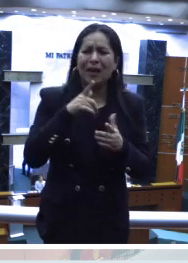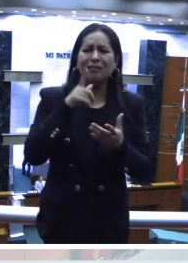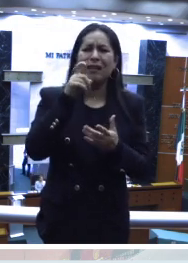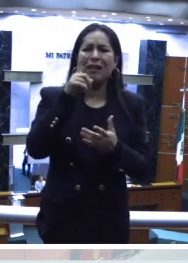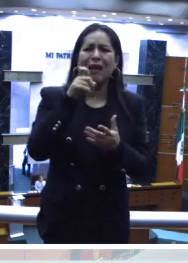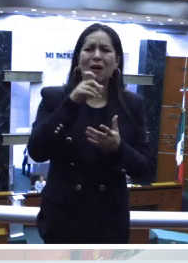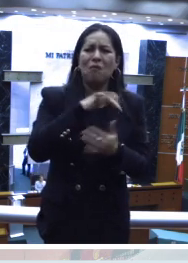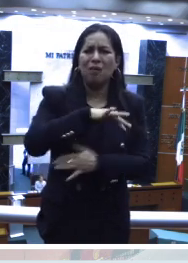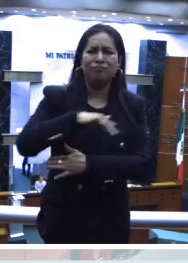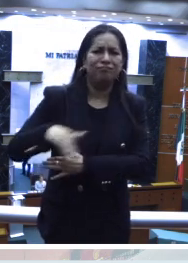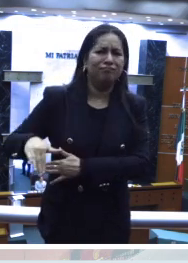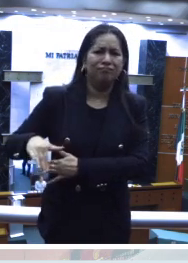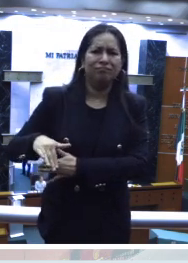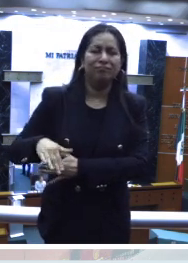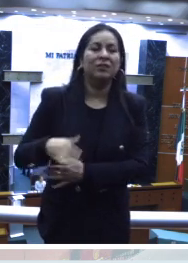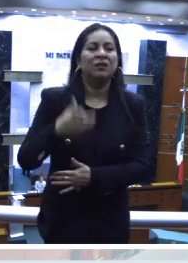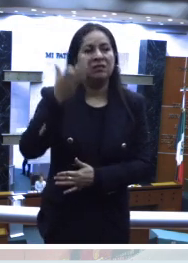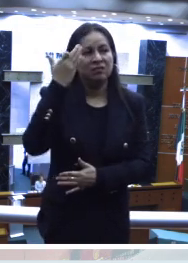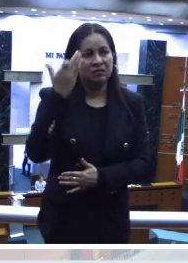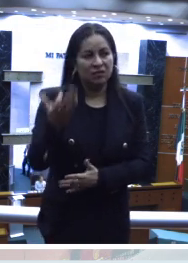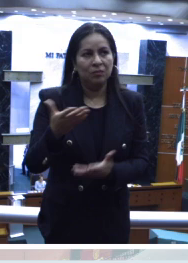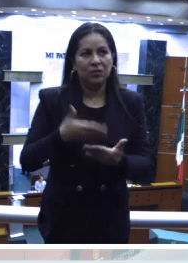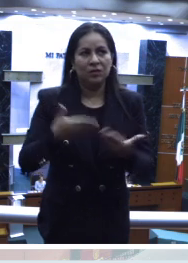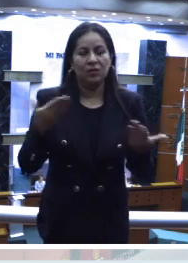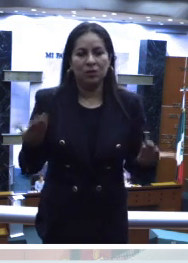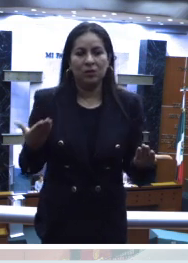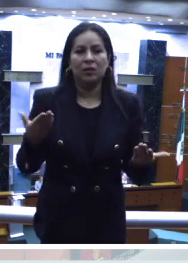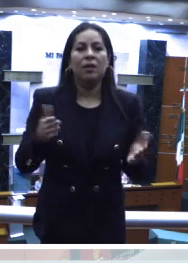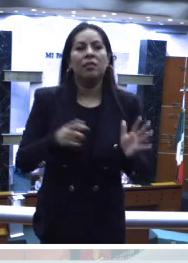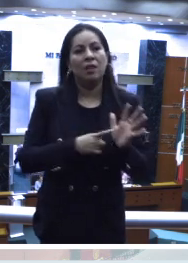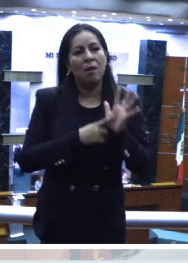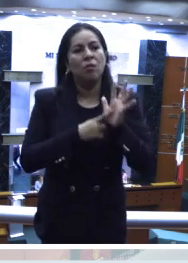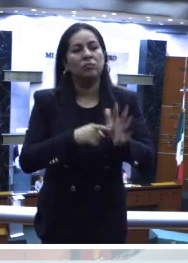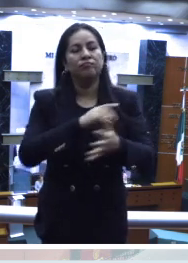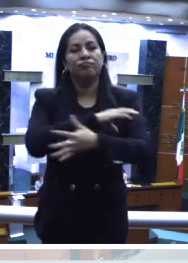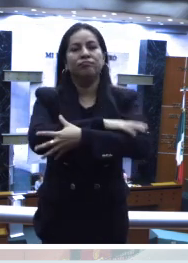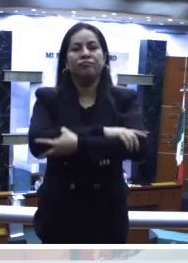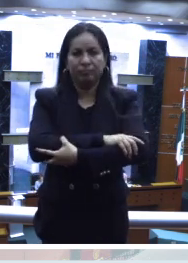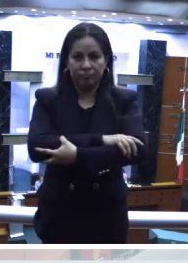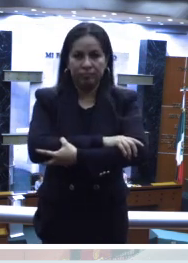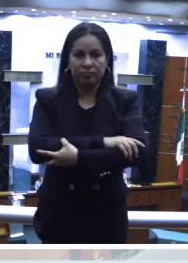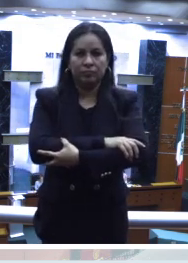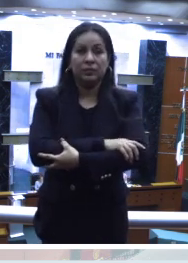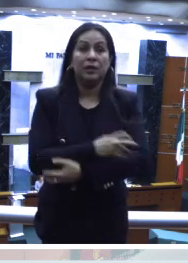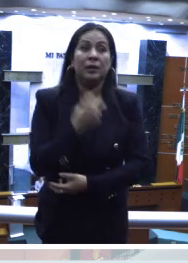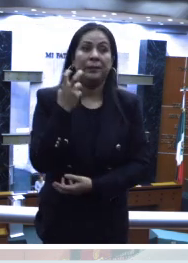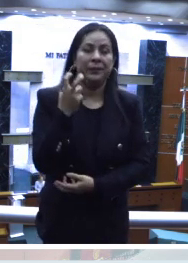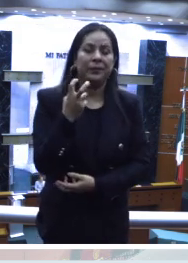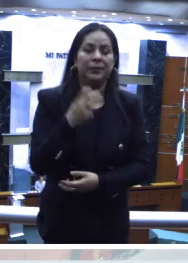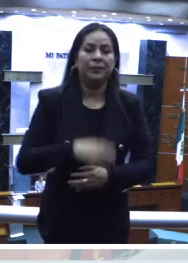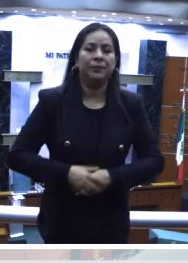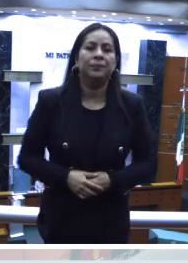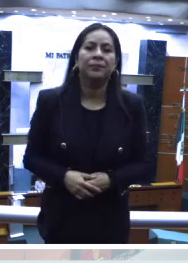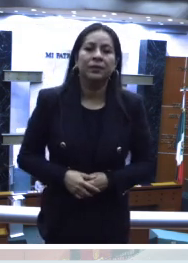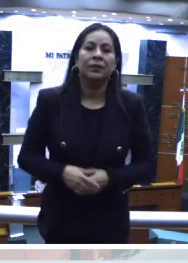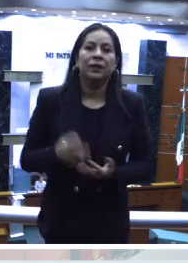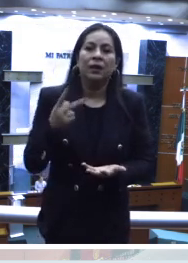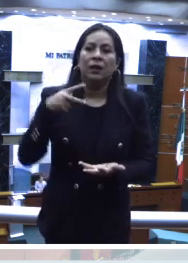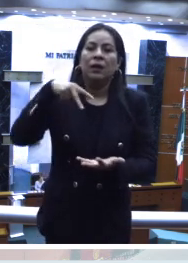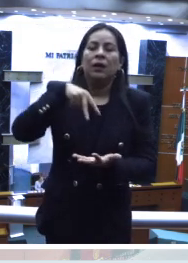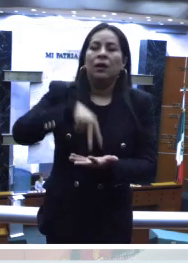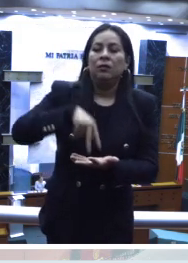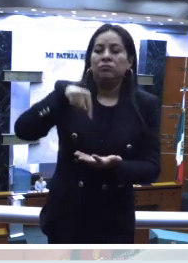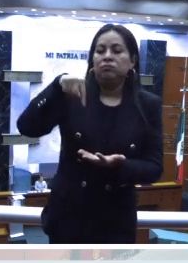agua es tiempo pues demostrar solidaridad y por ello desde esta